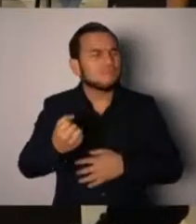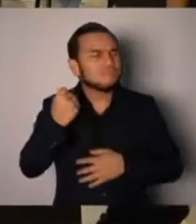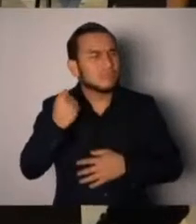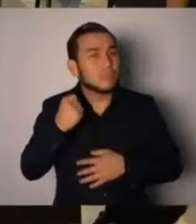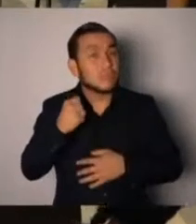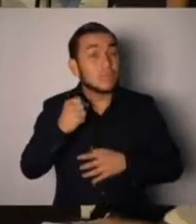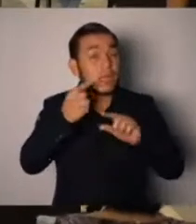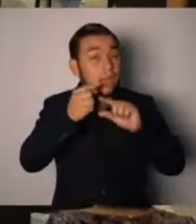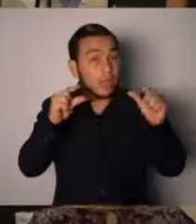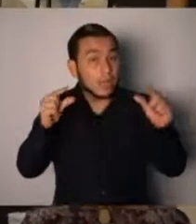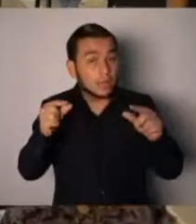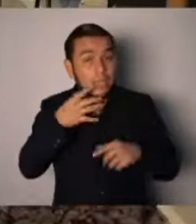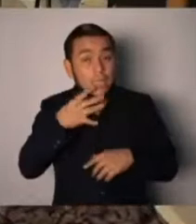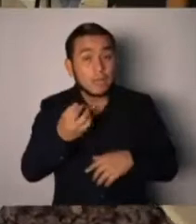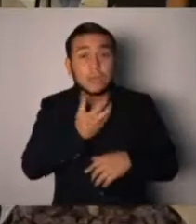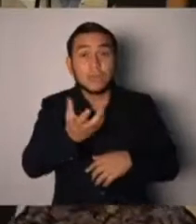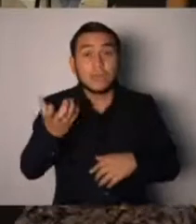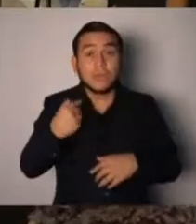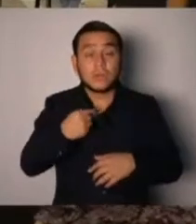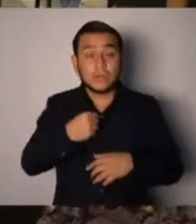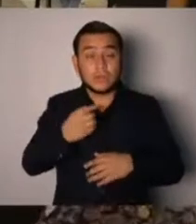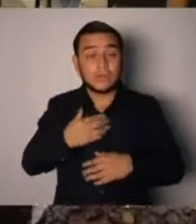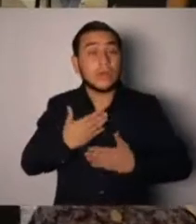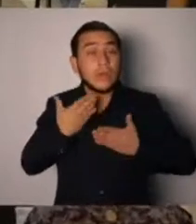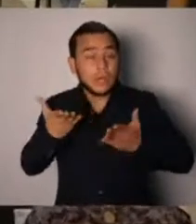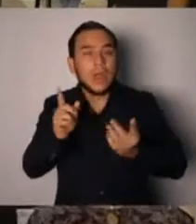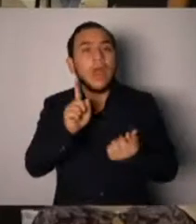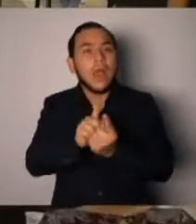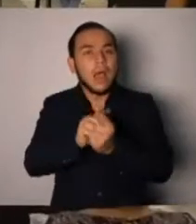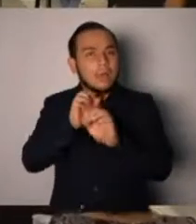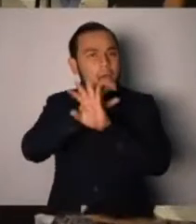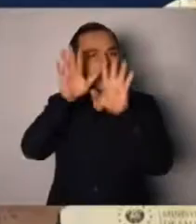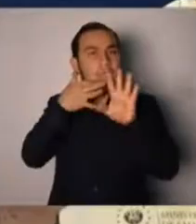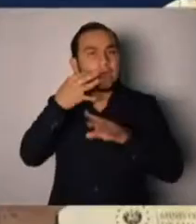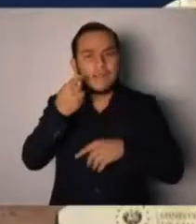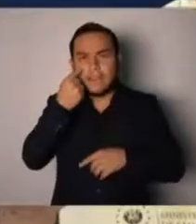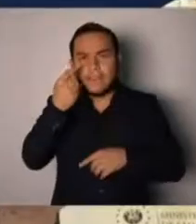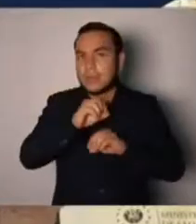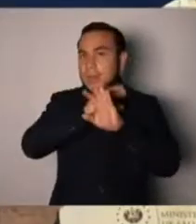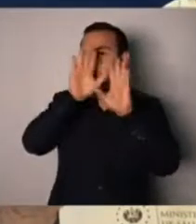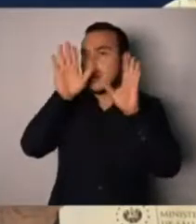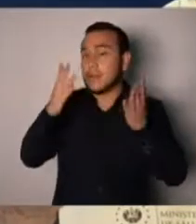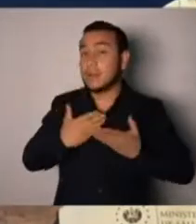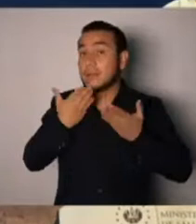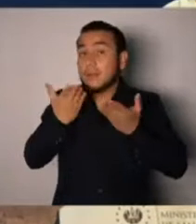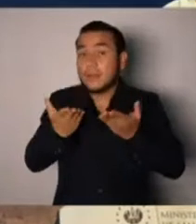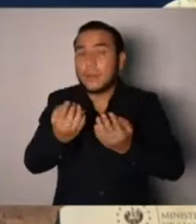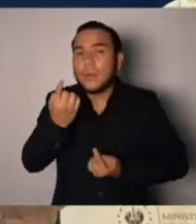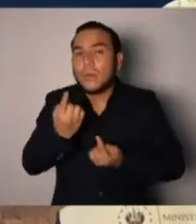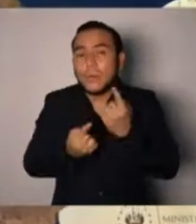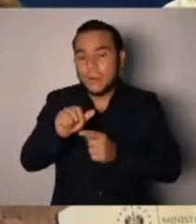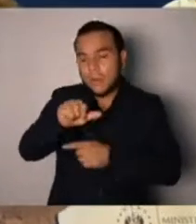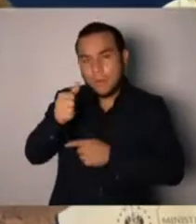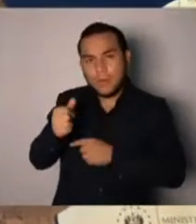que dice por sus frutos los conoceréis entonces veamos los frutos también hay otra otra